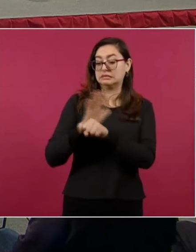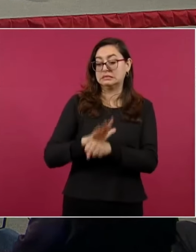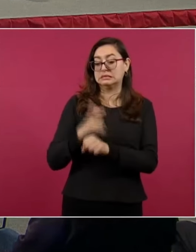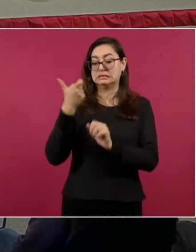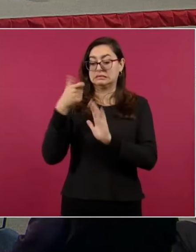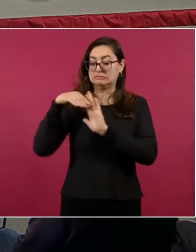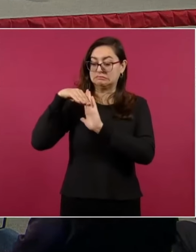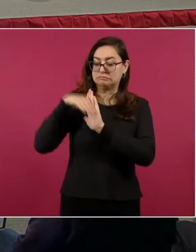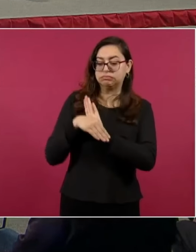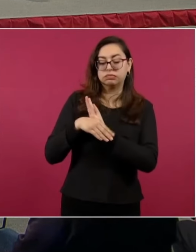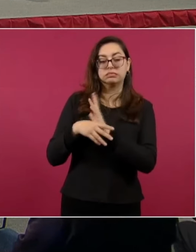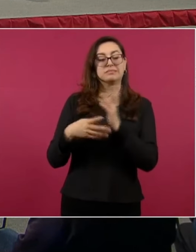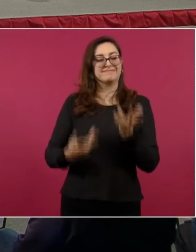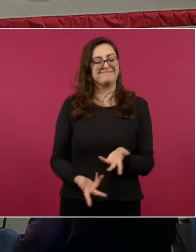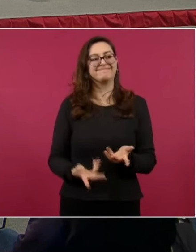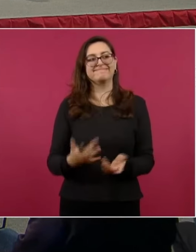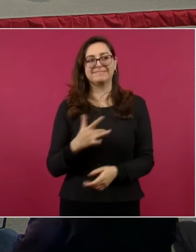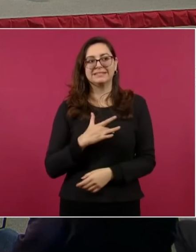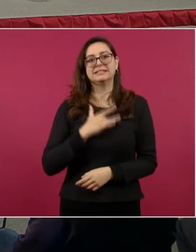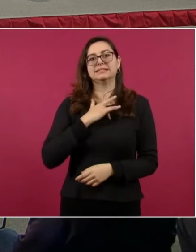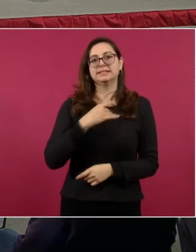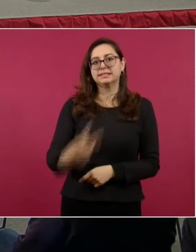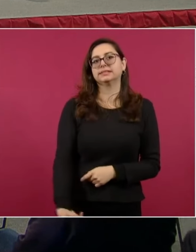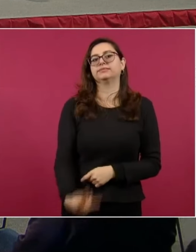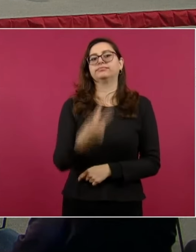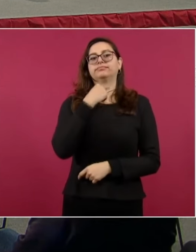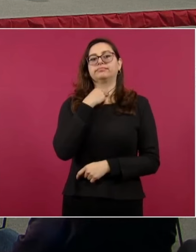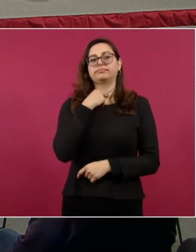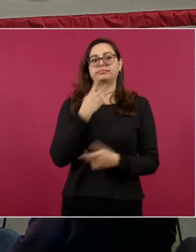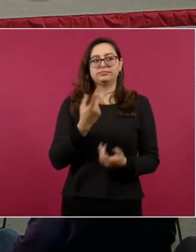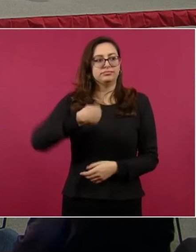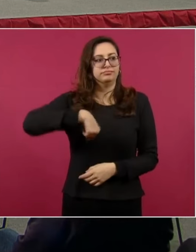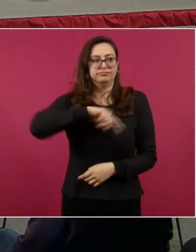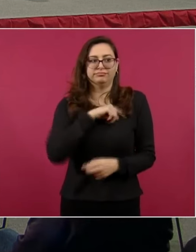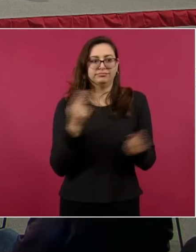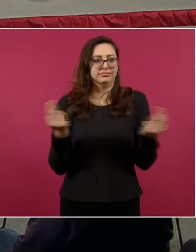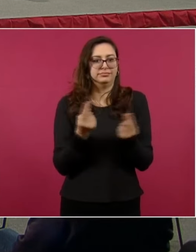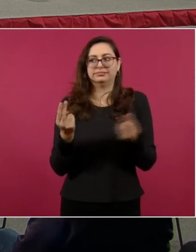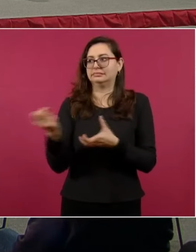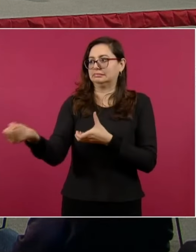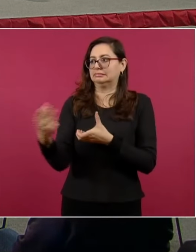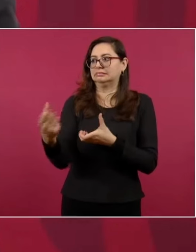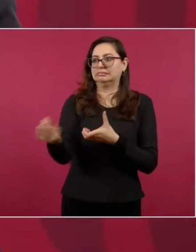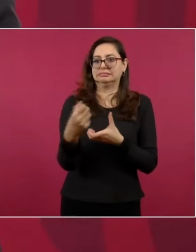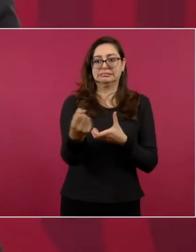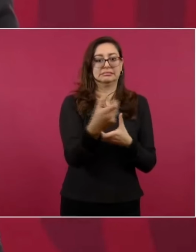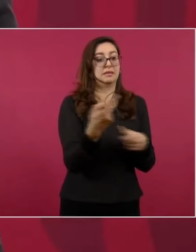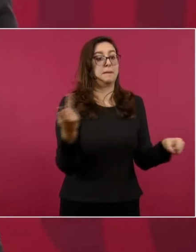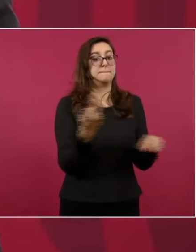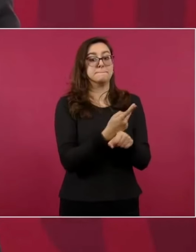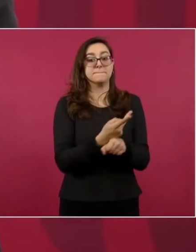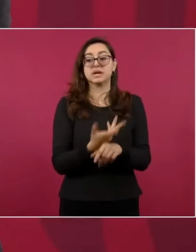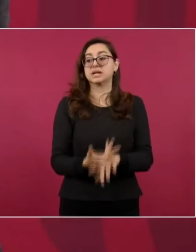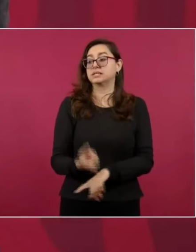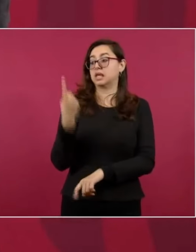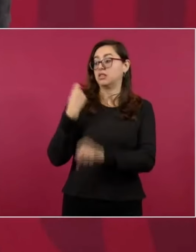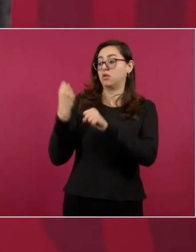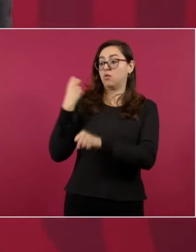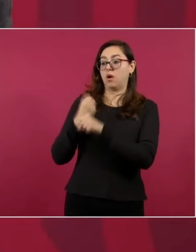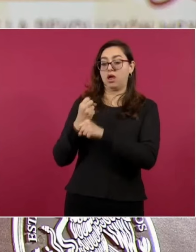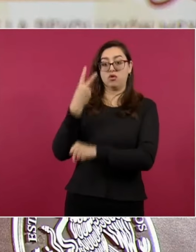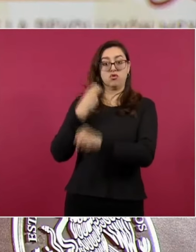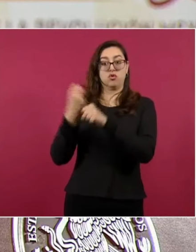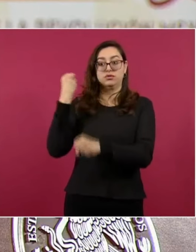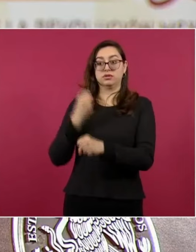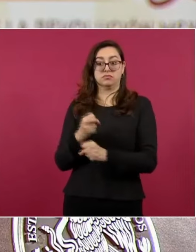deben a los donativos que nos aportan todos los sectores sociales y debido al confinamiento, lamentablemente, la colecta ha disminuido. La